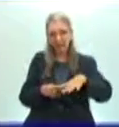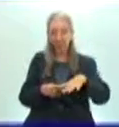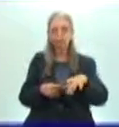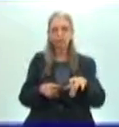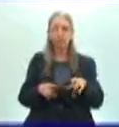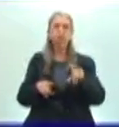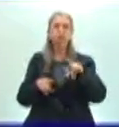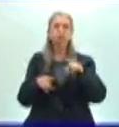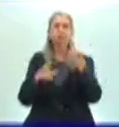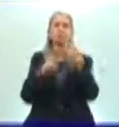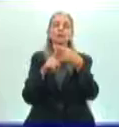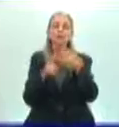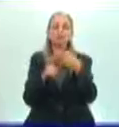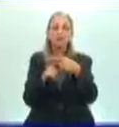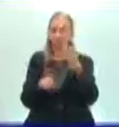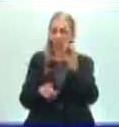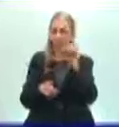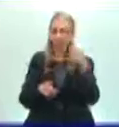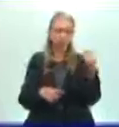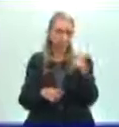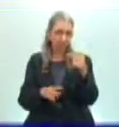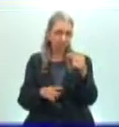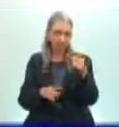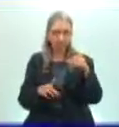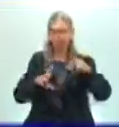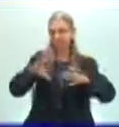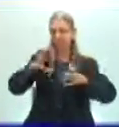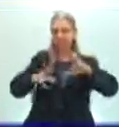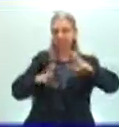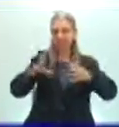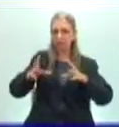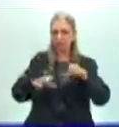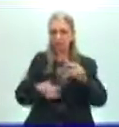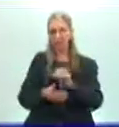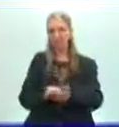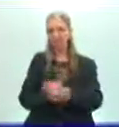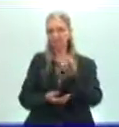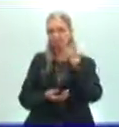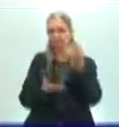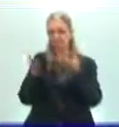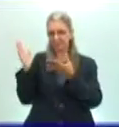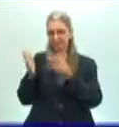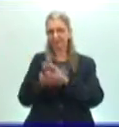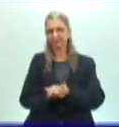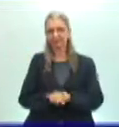de figuras o sustraer áreas de figuras. Vamos entonces a la diapositiva y les muestro el inciso.